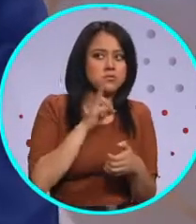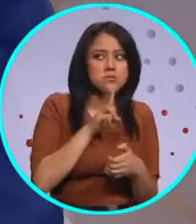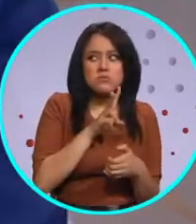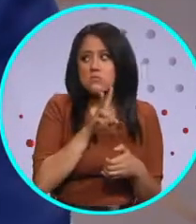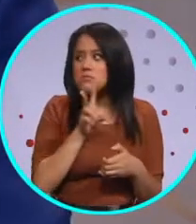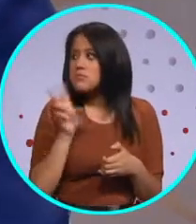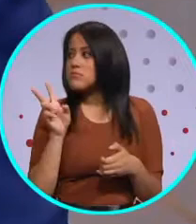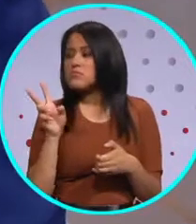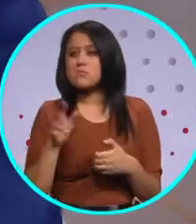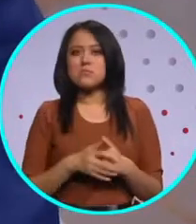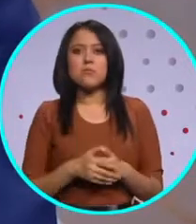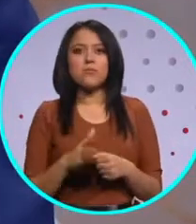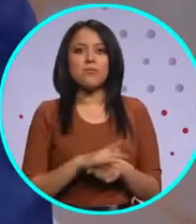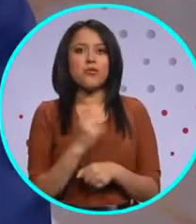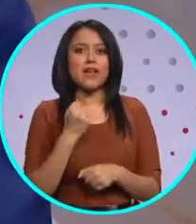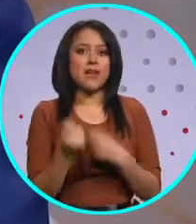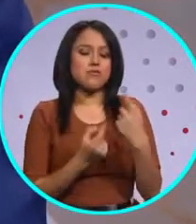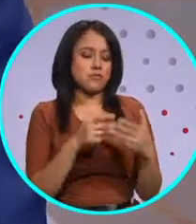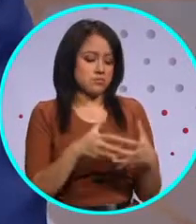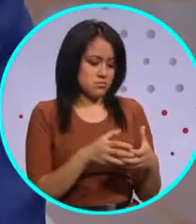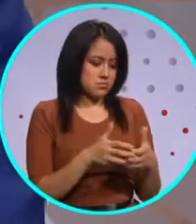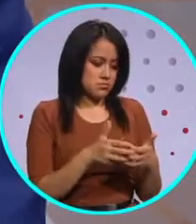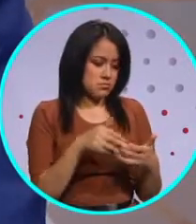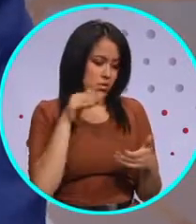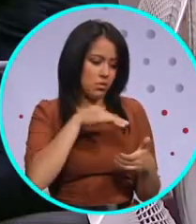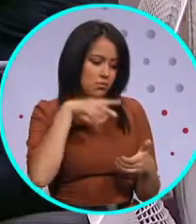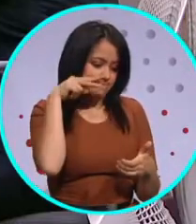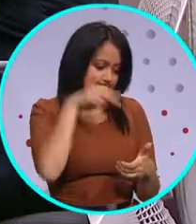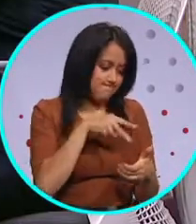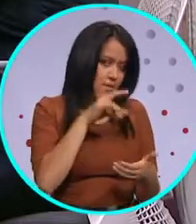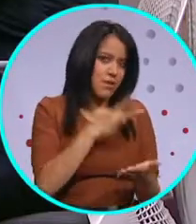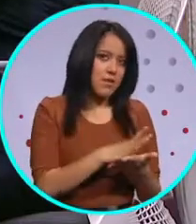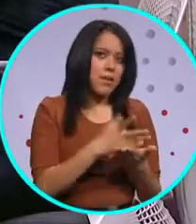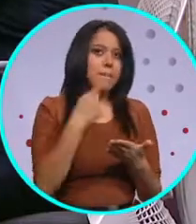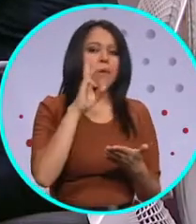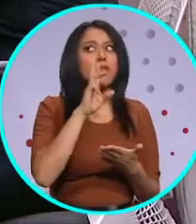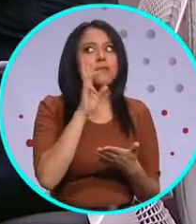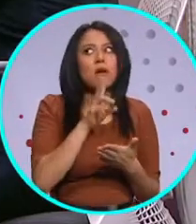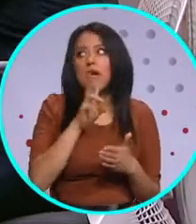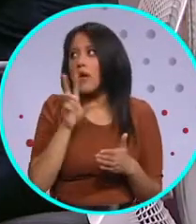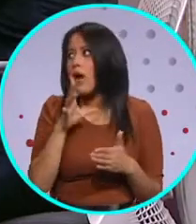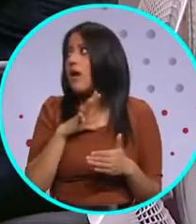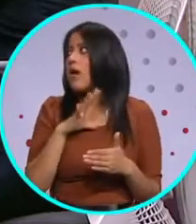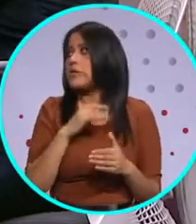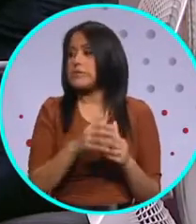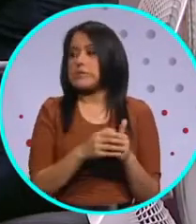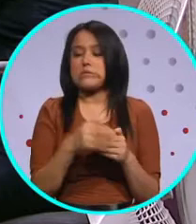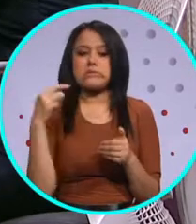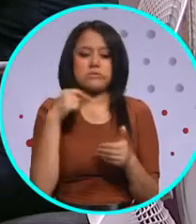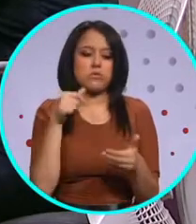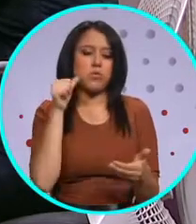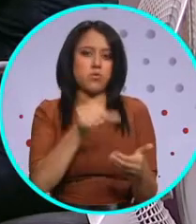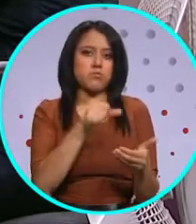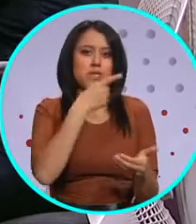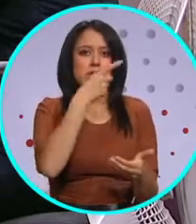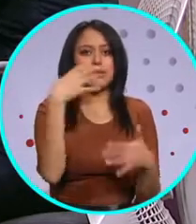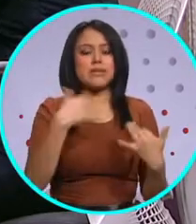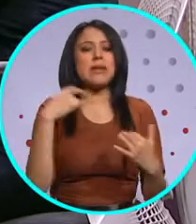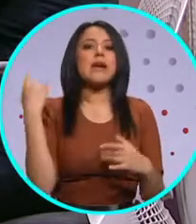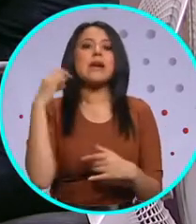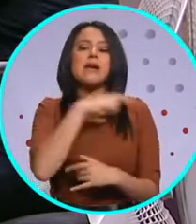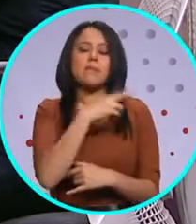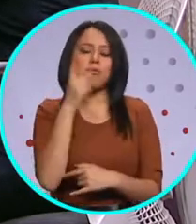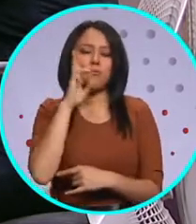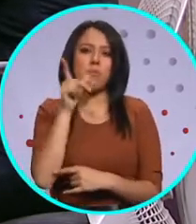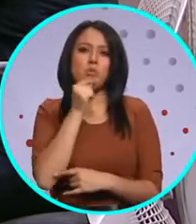ustedes las veces este en ese momento hincha nadie este emergencias y al ser porque no te va a contado localizan esas